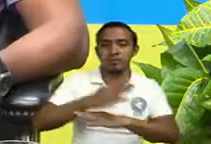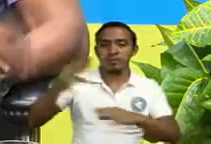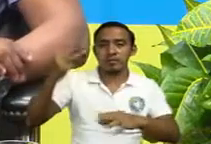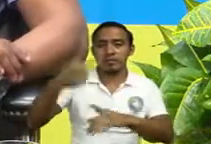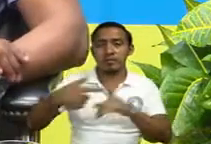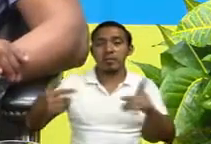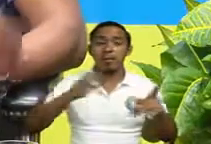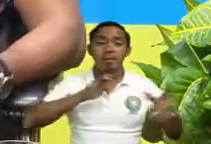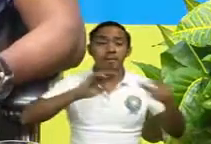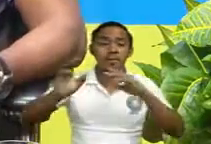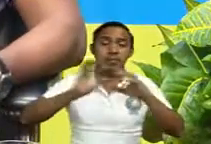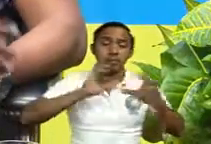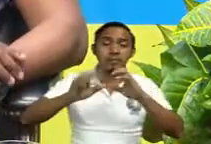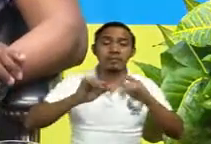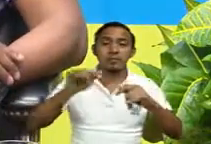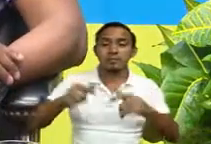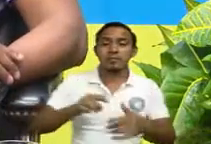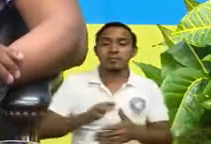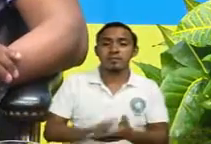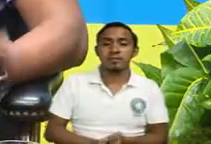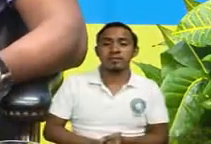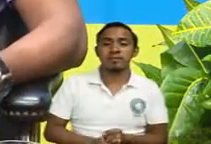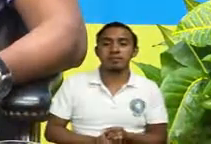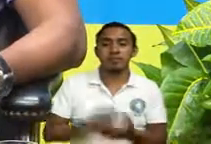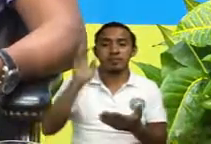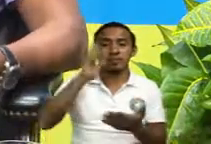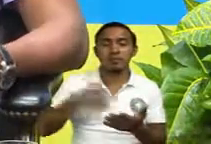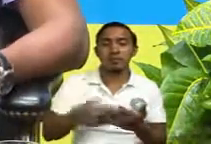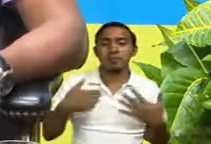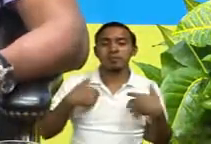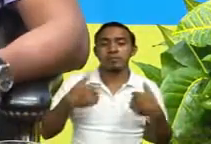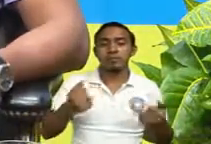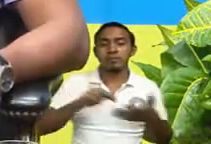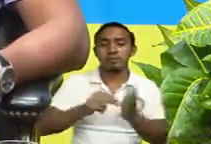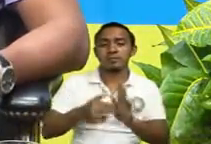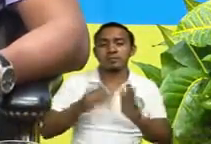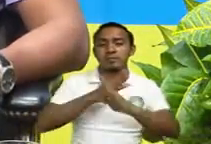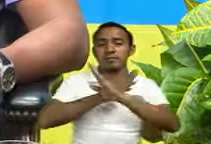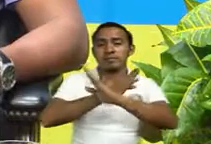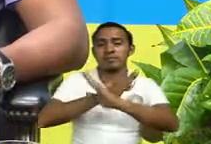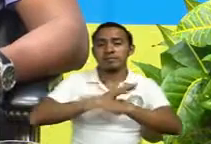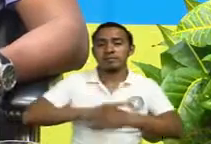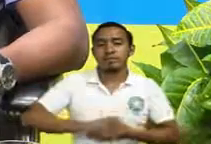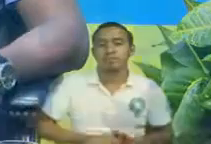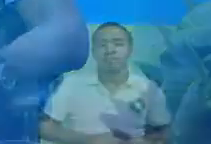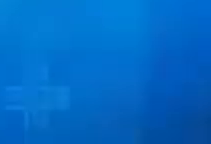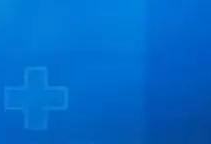media, para seguir conversando sobre temas de salud. Recuerde que prevenir también es salud.